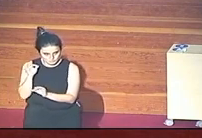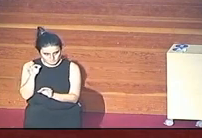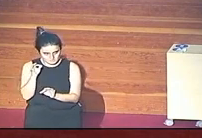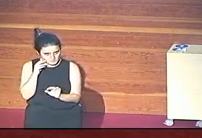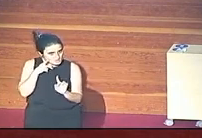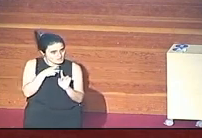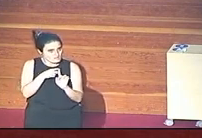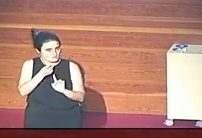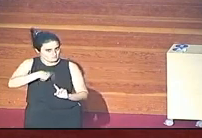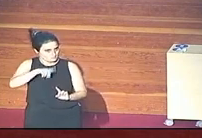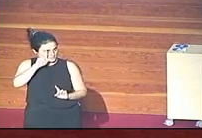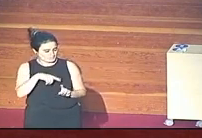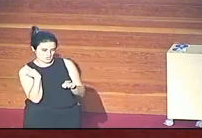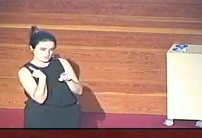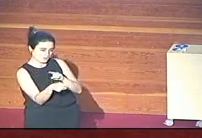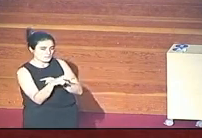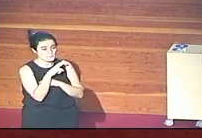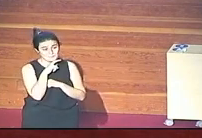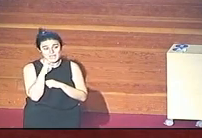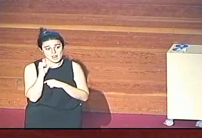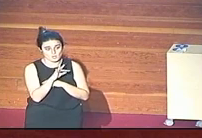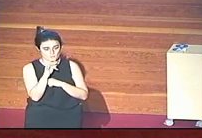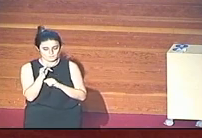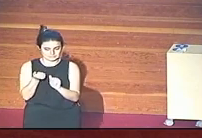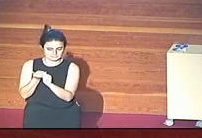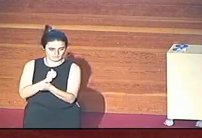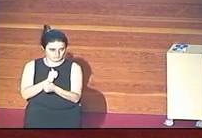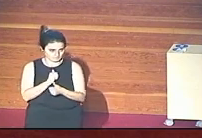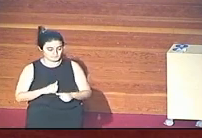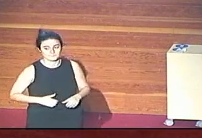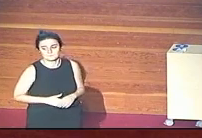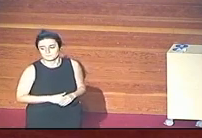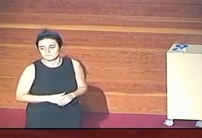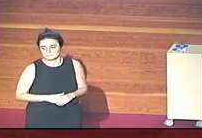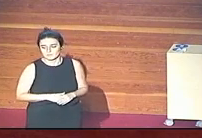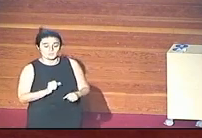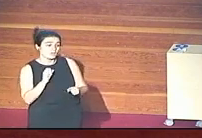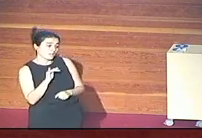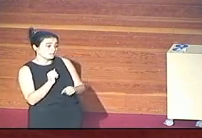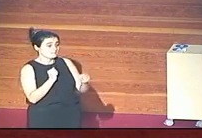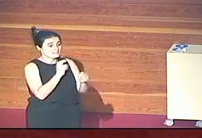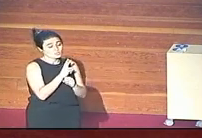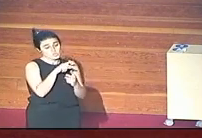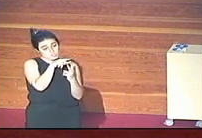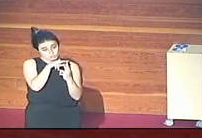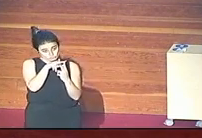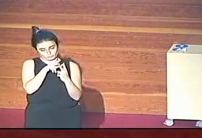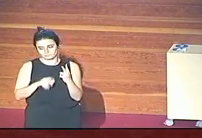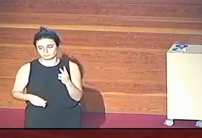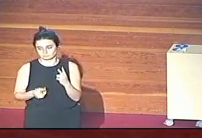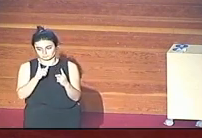valorar muchas cosas y ahí a replicar las pero tenemos dos retos para poder hacer eso no hemos asumido